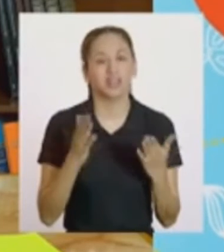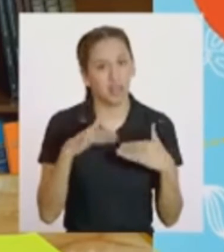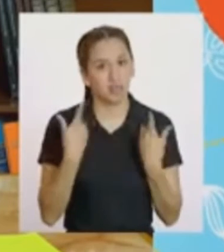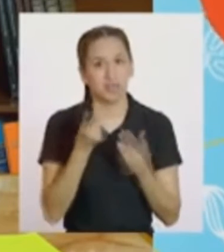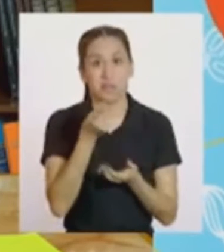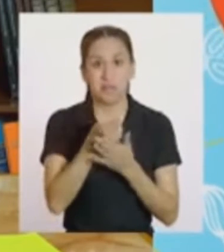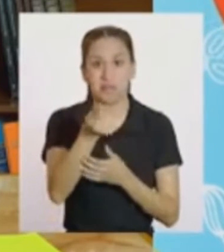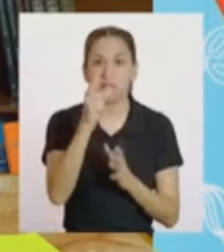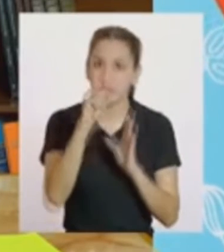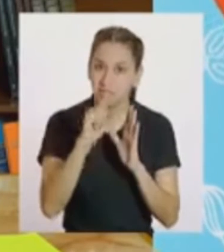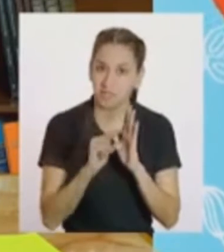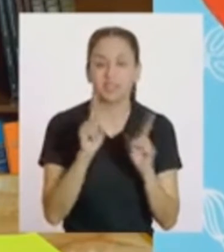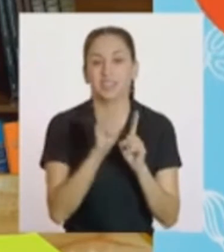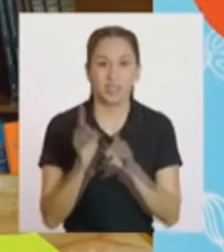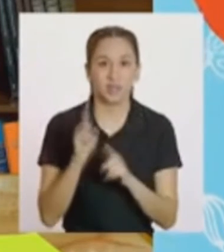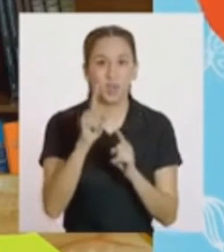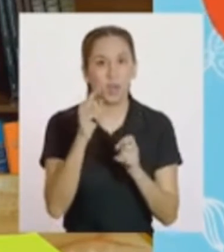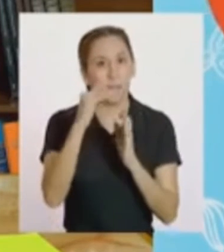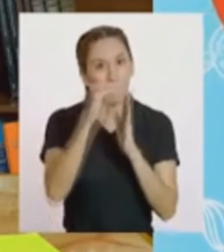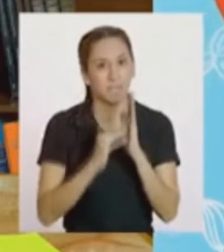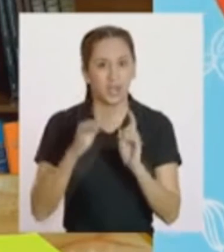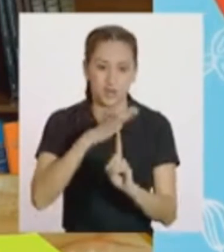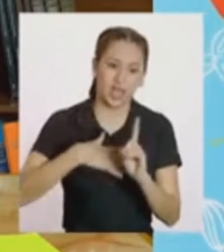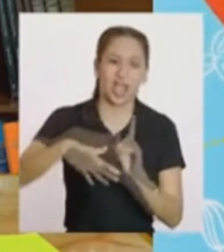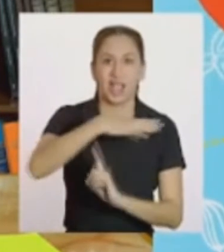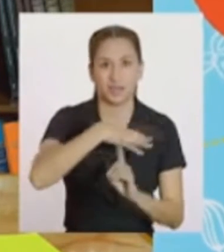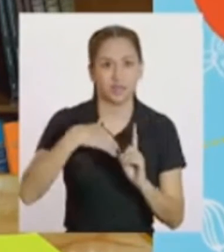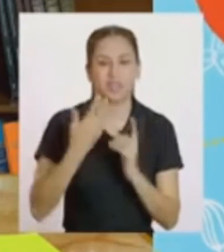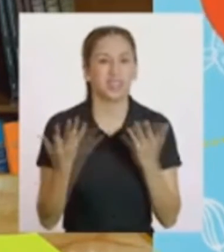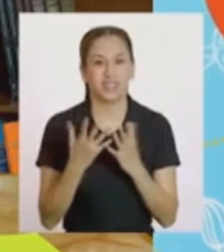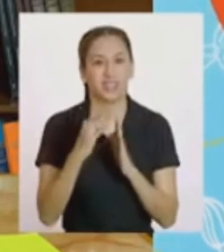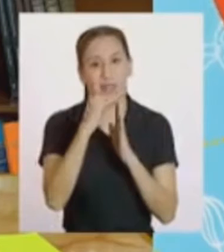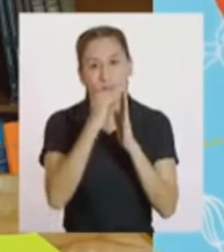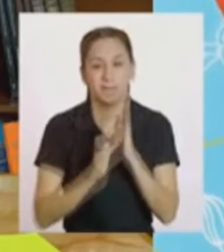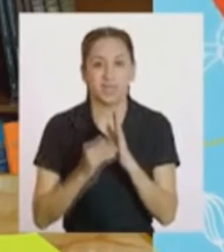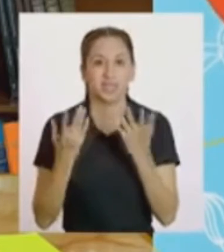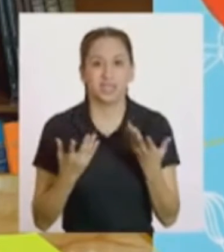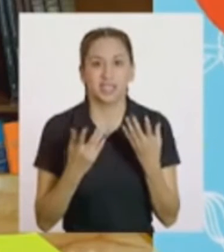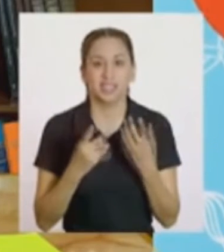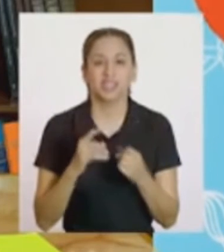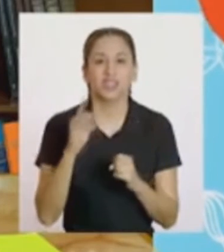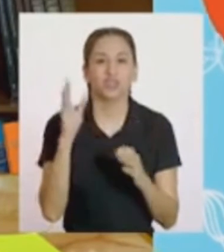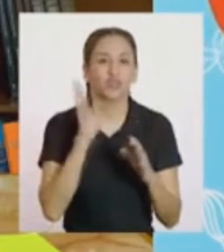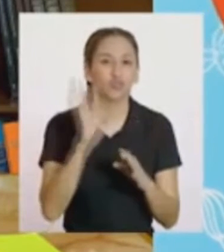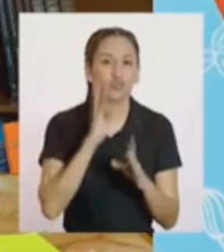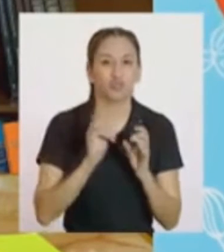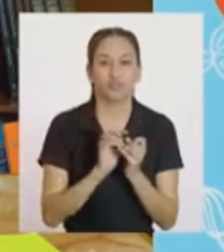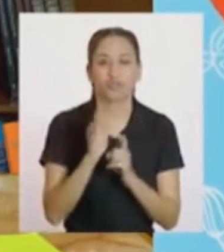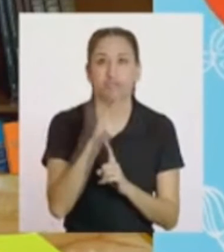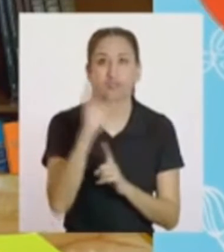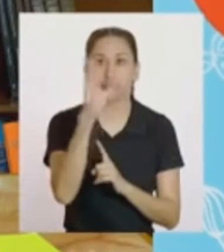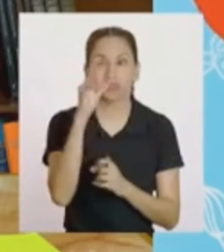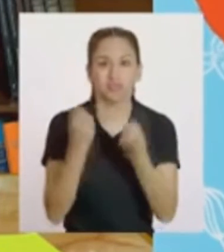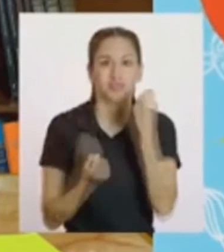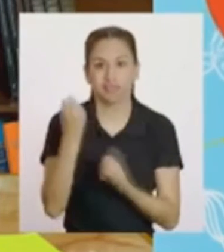y también generaremos un menor impacto en el ambiente al reducir las emanaciones de dióxido de carbono de